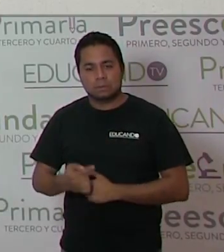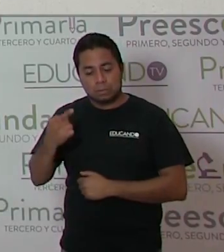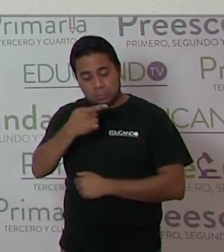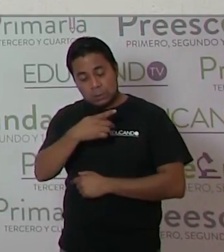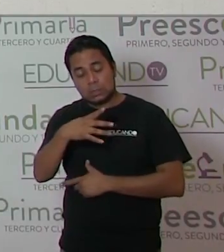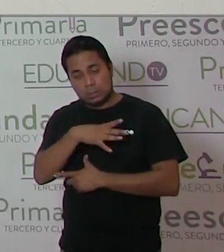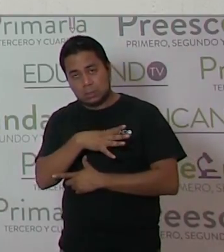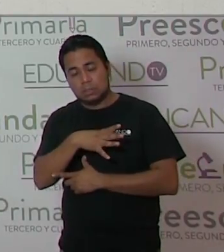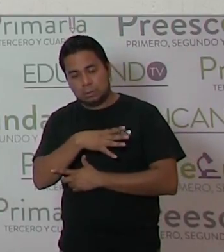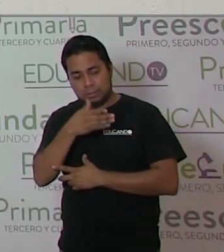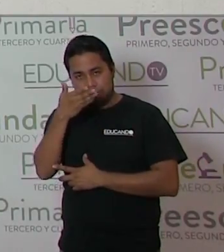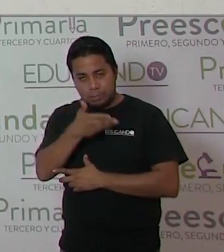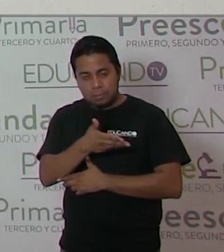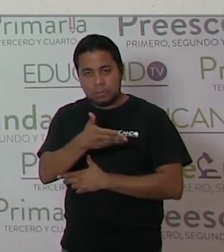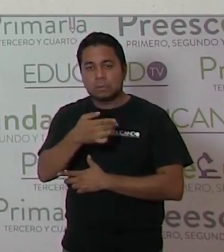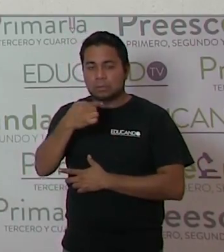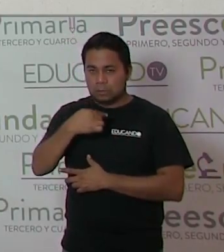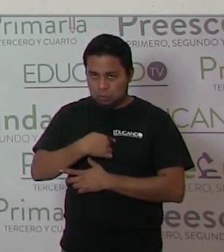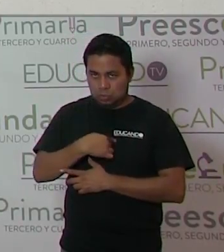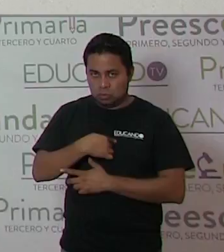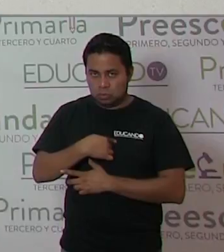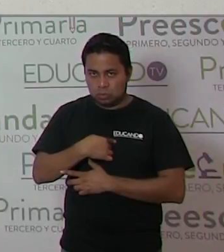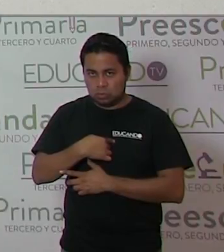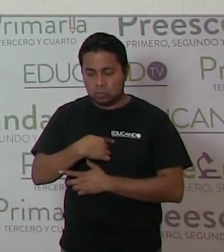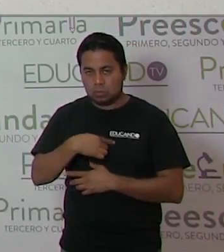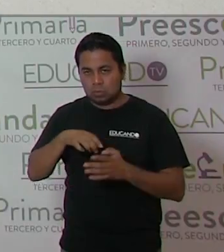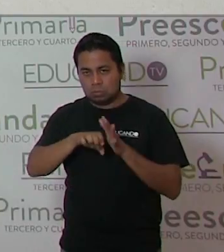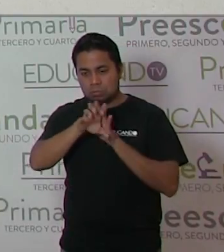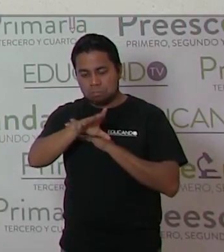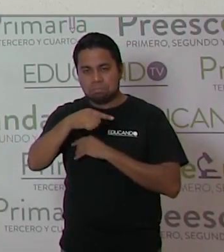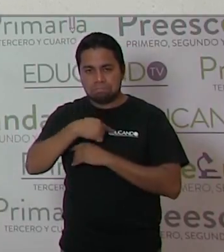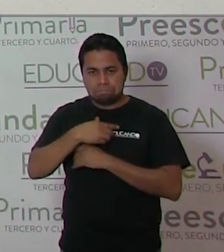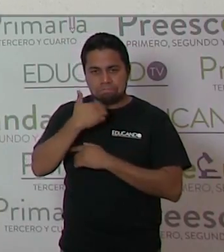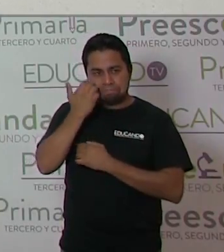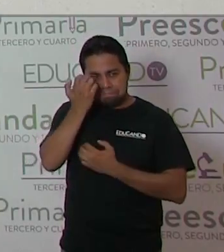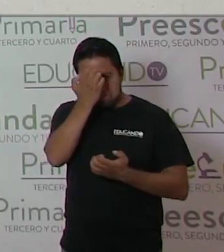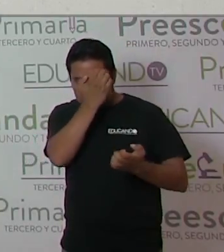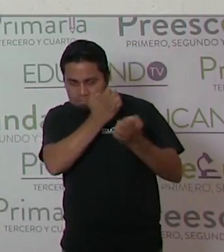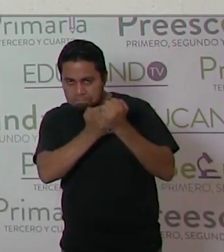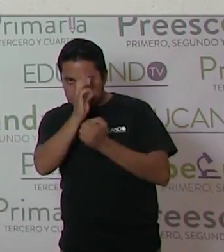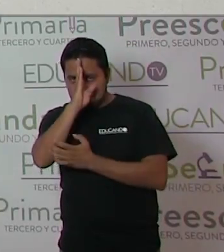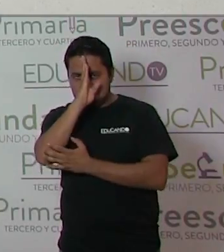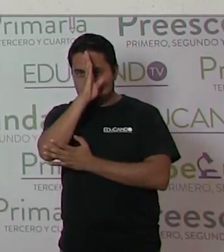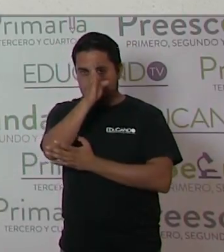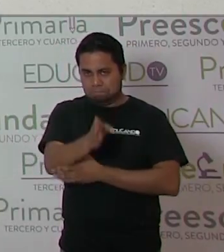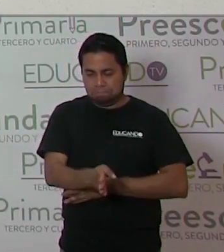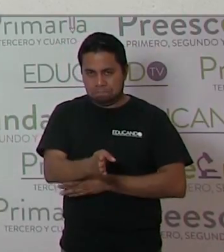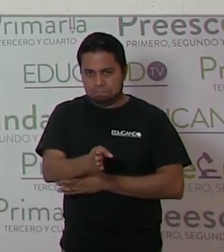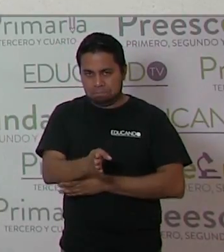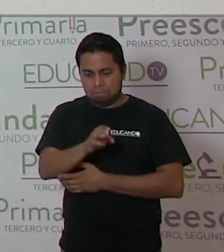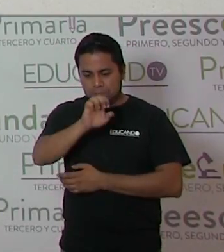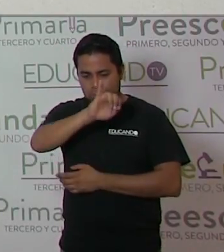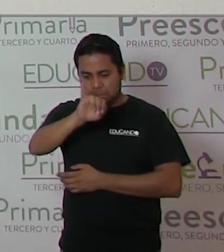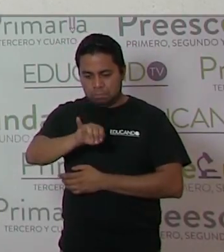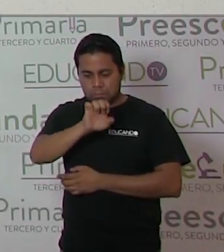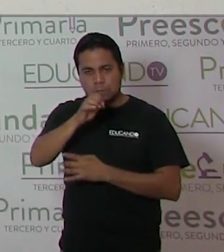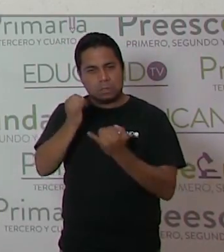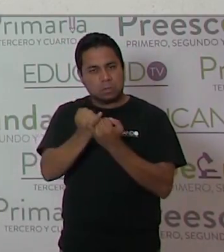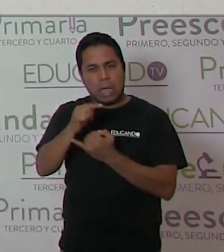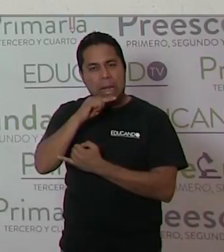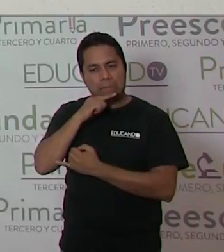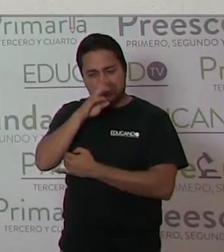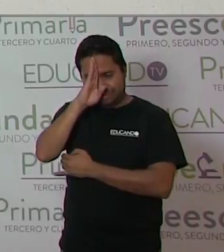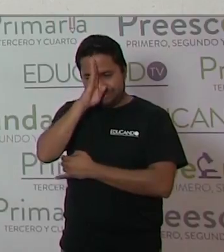Aquí está. Si yo quiero analizar el eje es el